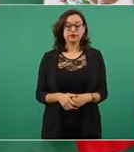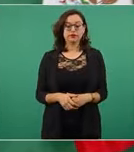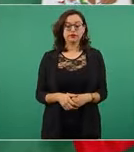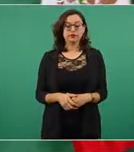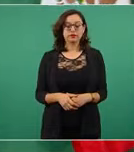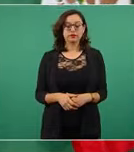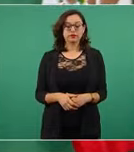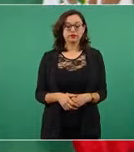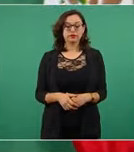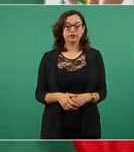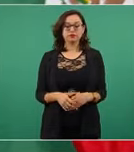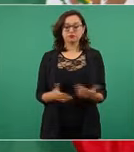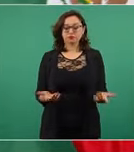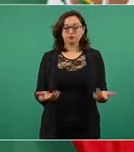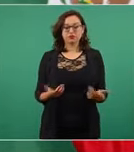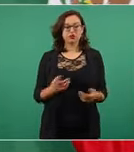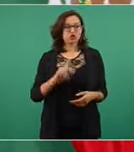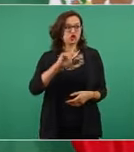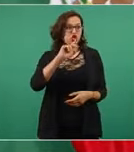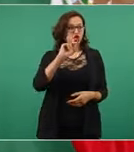mantenido fuerte el peso,